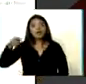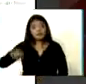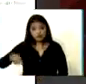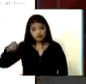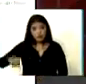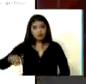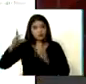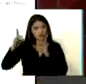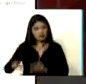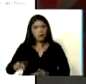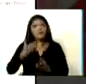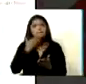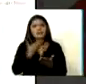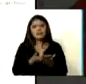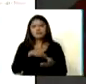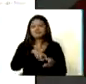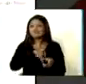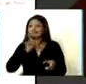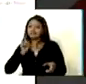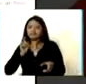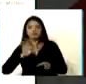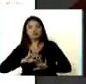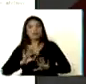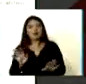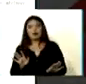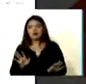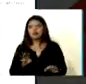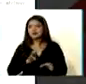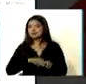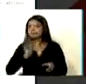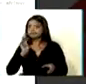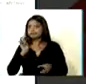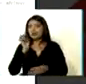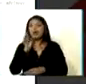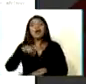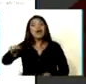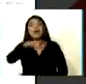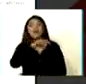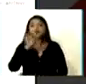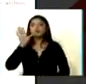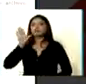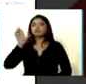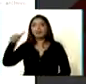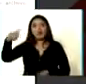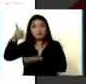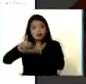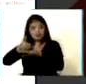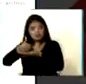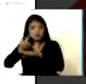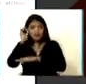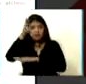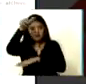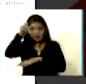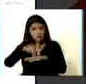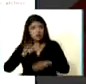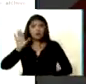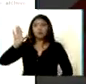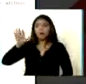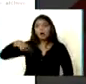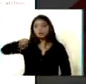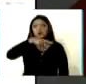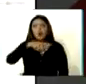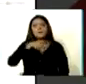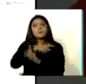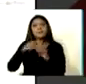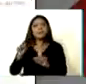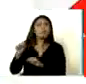Judicial, solicitaron su desincorporación de la Cámara, donde fueron juramentados por la directiva del Parlamento en desconocimiento del